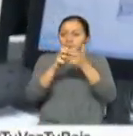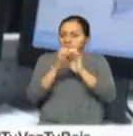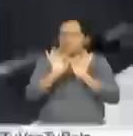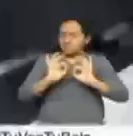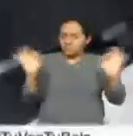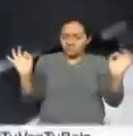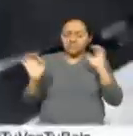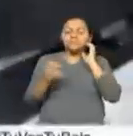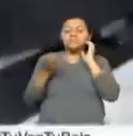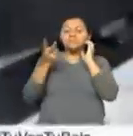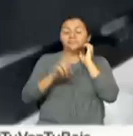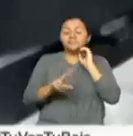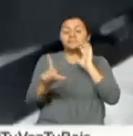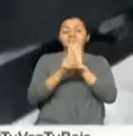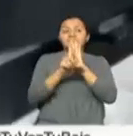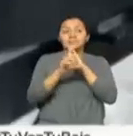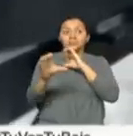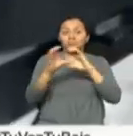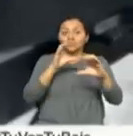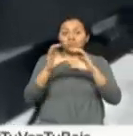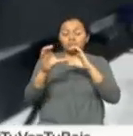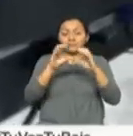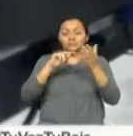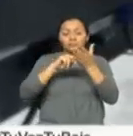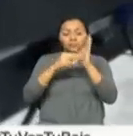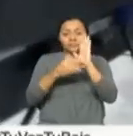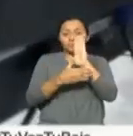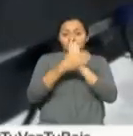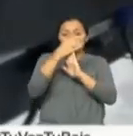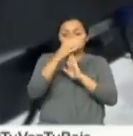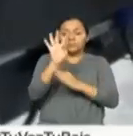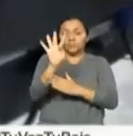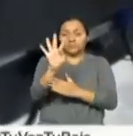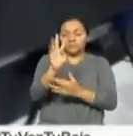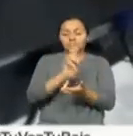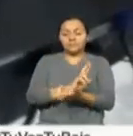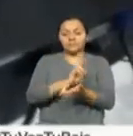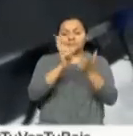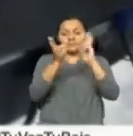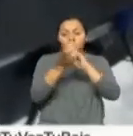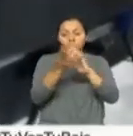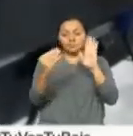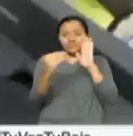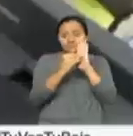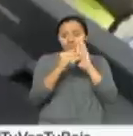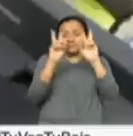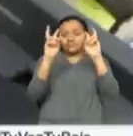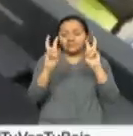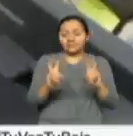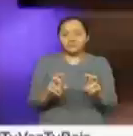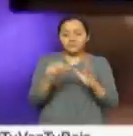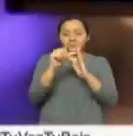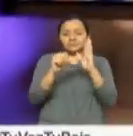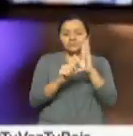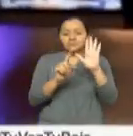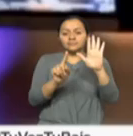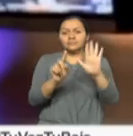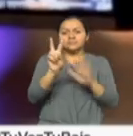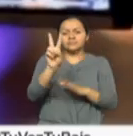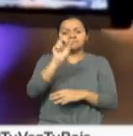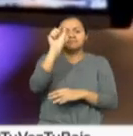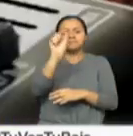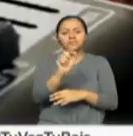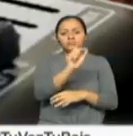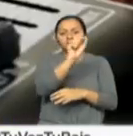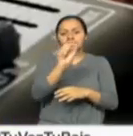También detalla que la Ley de Comunicación, en el título cuarto, sobre la regulación de contenidos, en su artículo 62, prohíbe la